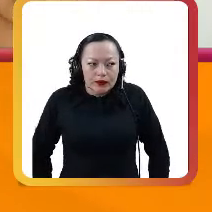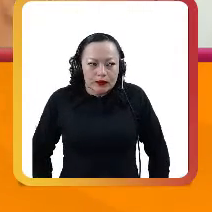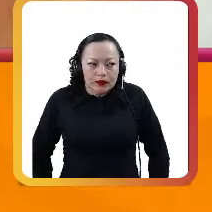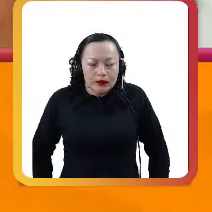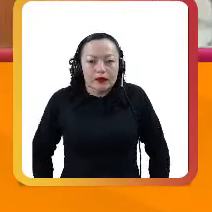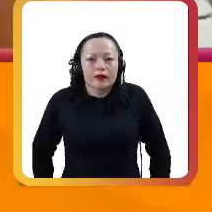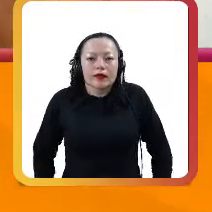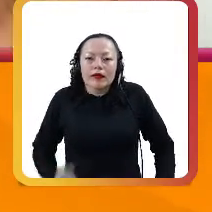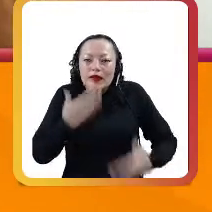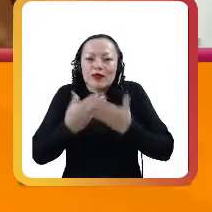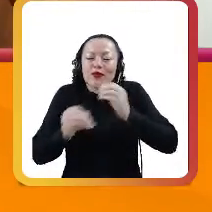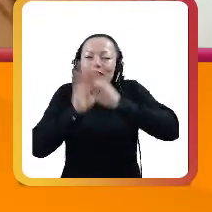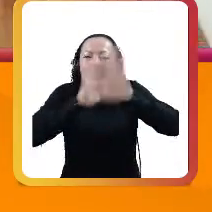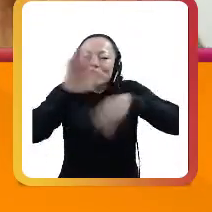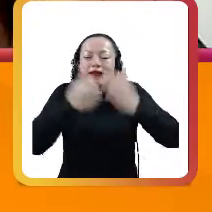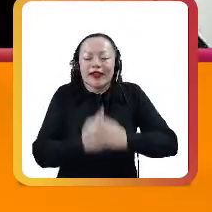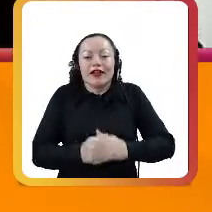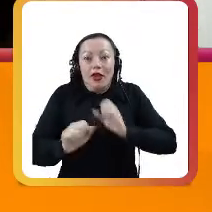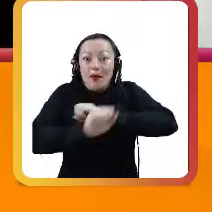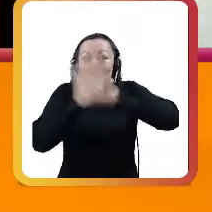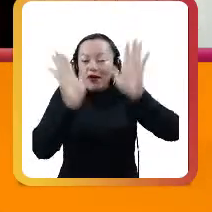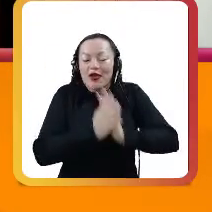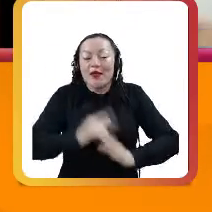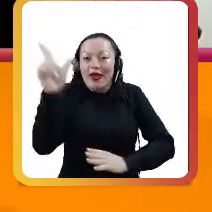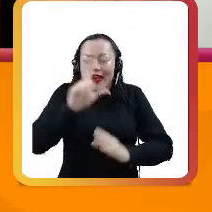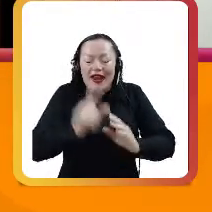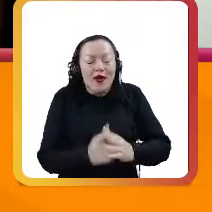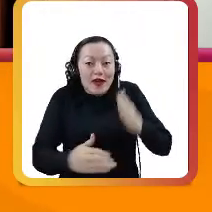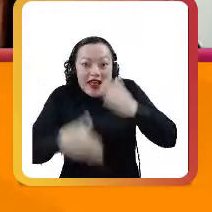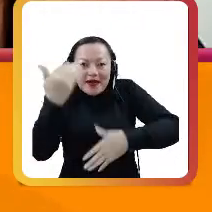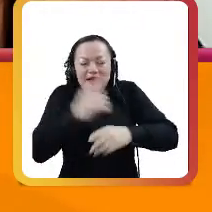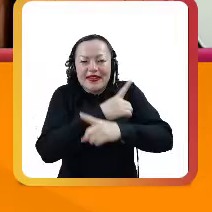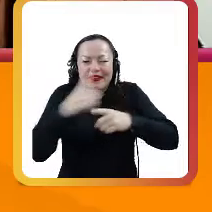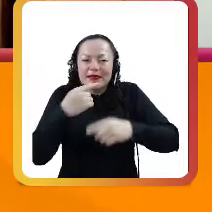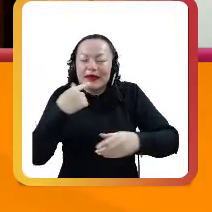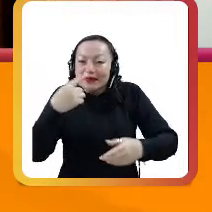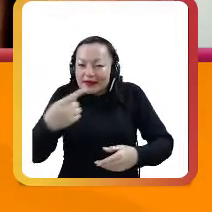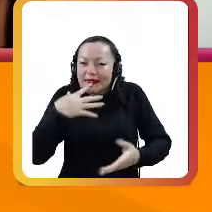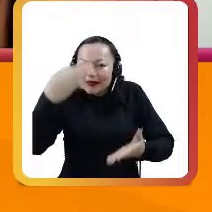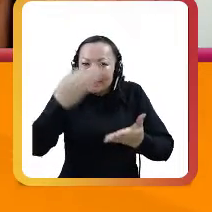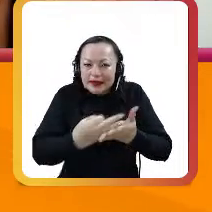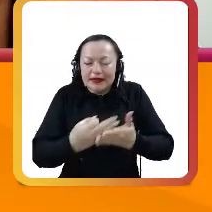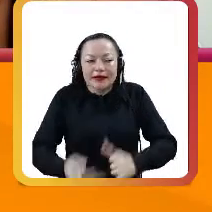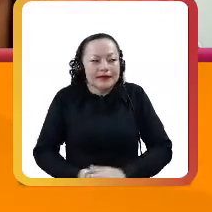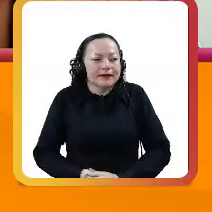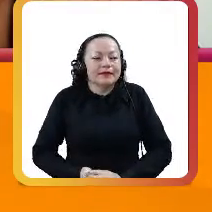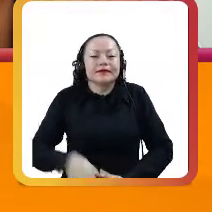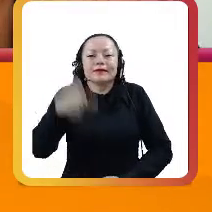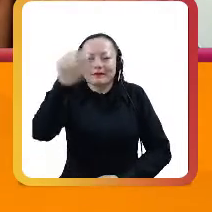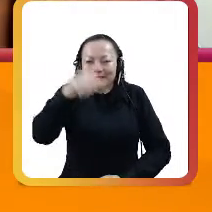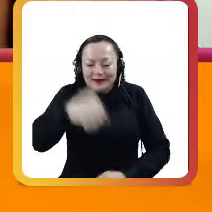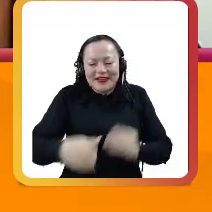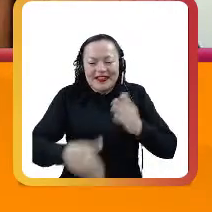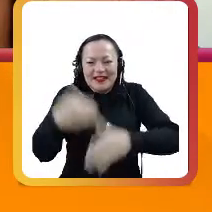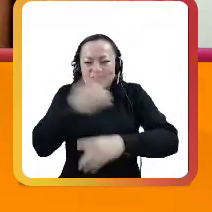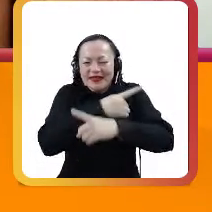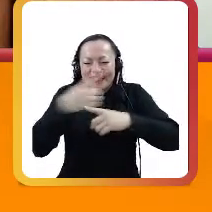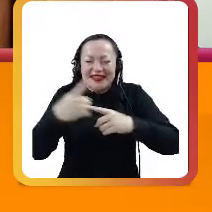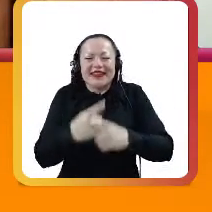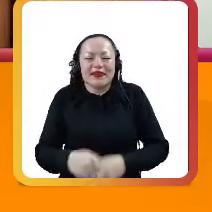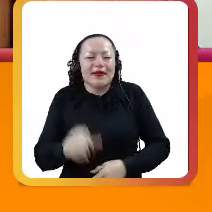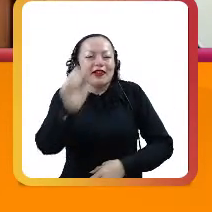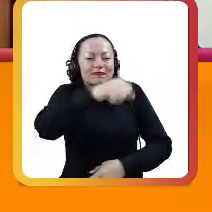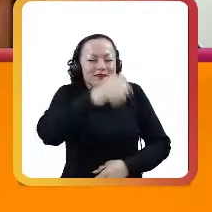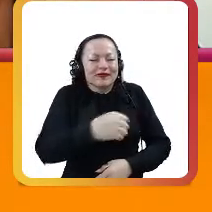mañana de el lunes, inicio de semana, ¿verdad, Laurita? Lunes, inicio de semana. Claro que sí.